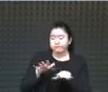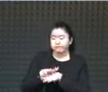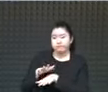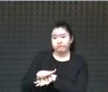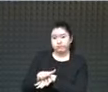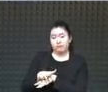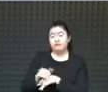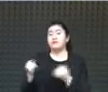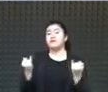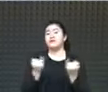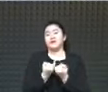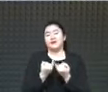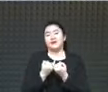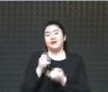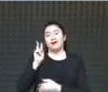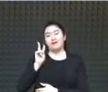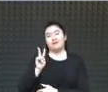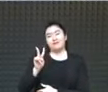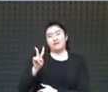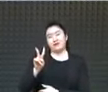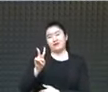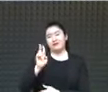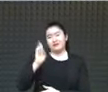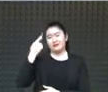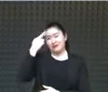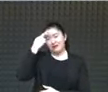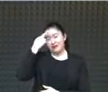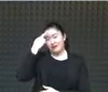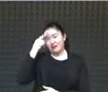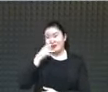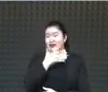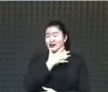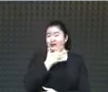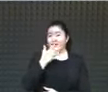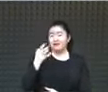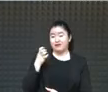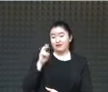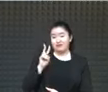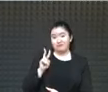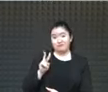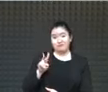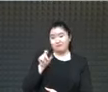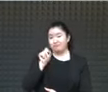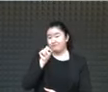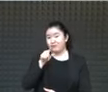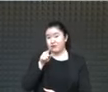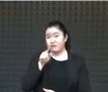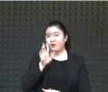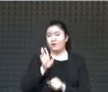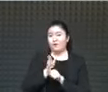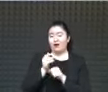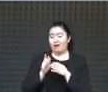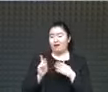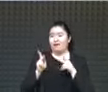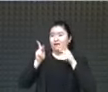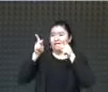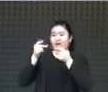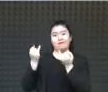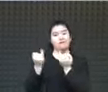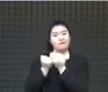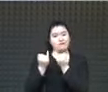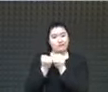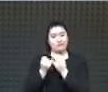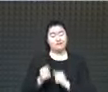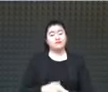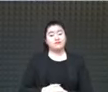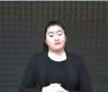los trolebuses, recuerdan que son 500 trolebuses, que fue un compromiso, incluyen el trolebús elevado